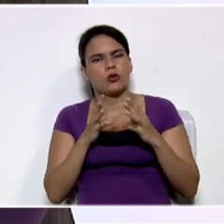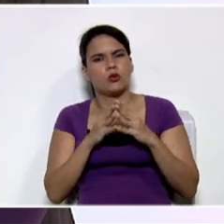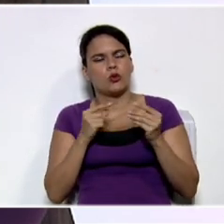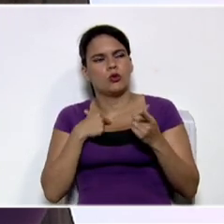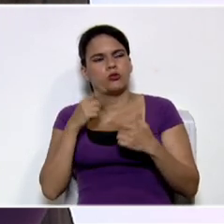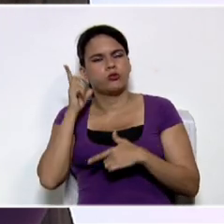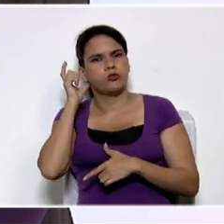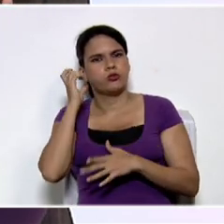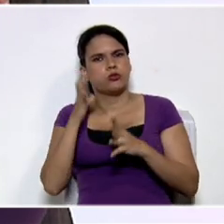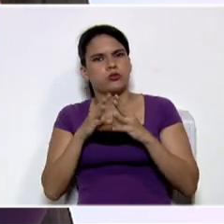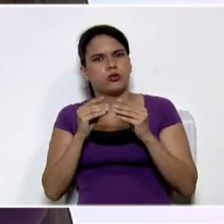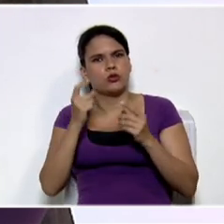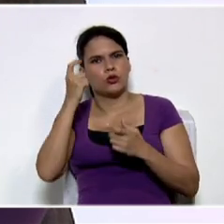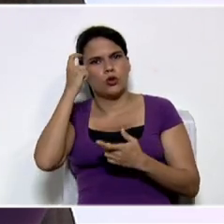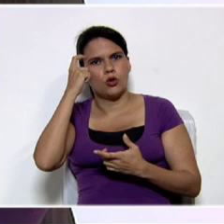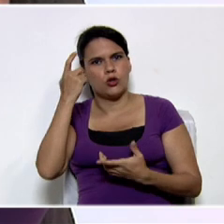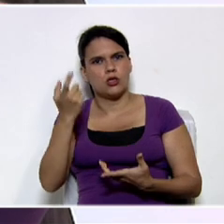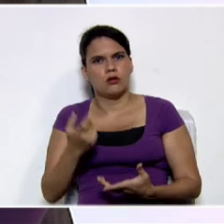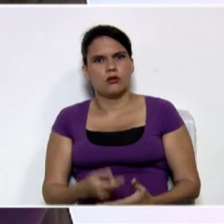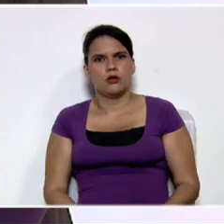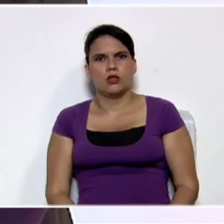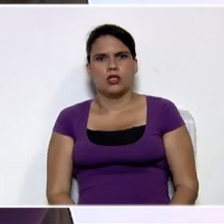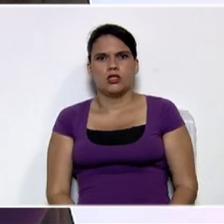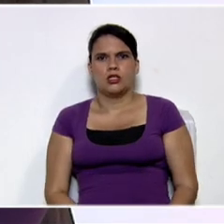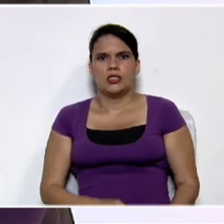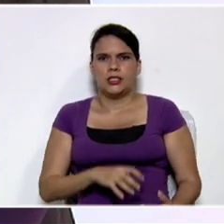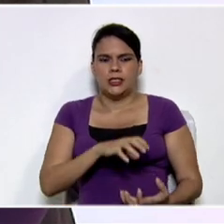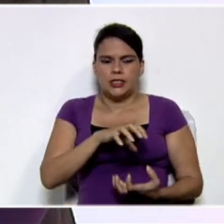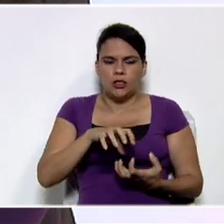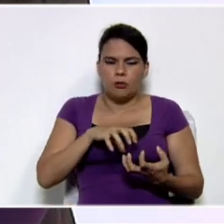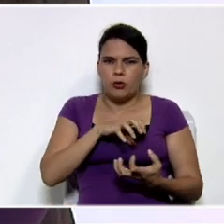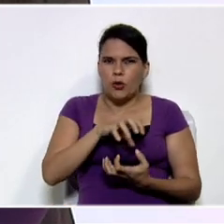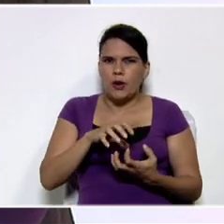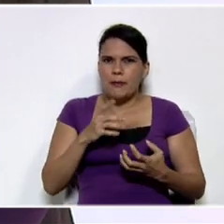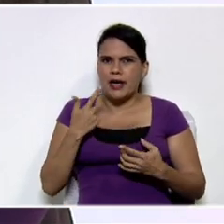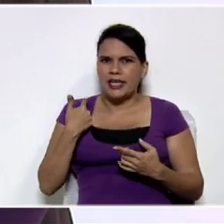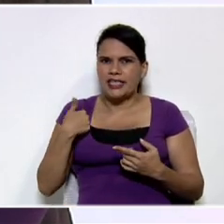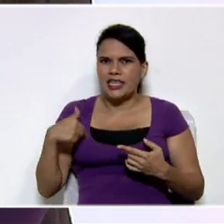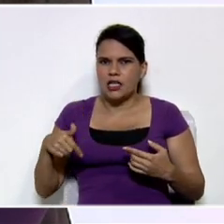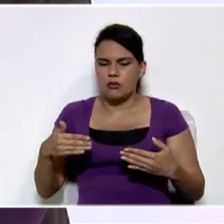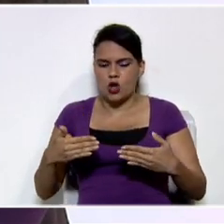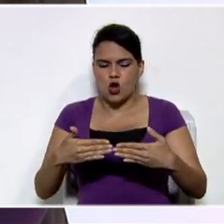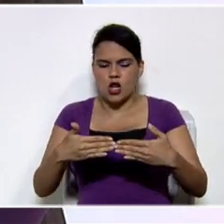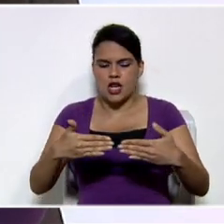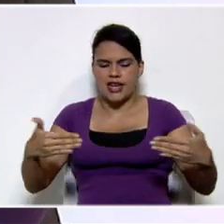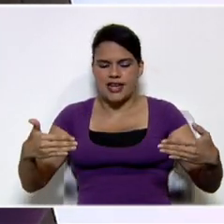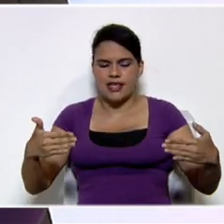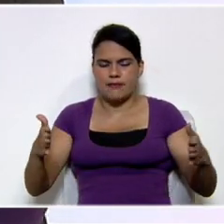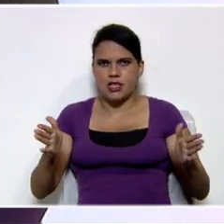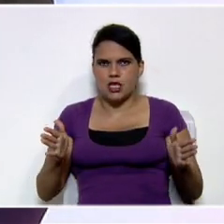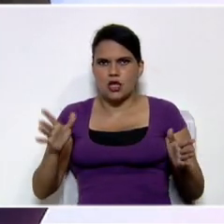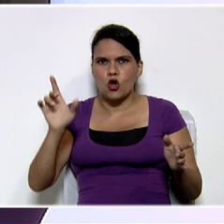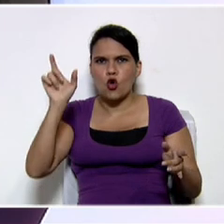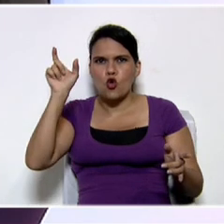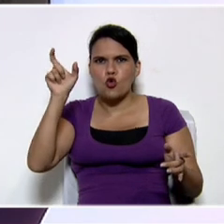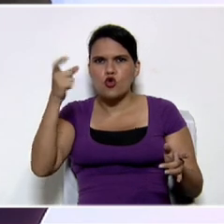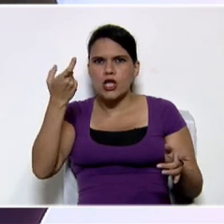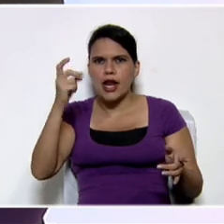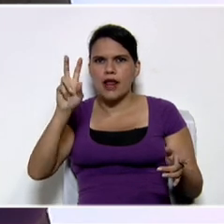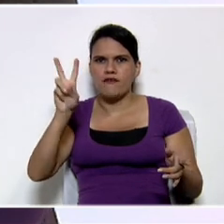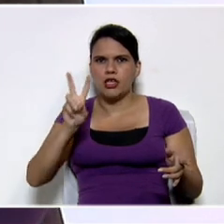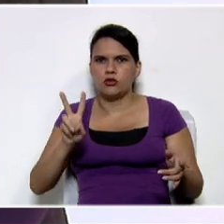escuchamos diariamente y es acerca de los problemas limítrofes con esa Guyana Esequiba, ya que a lo largo del tiempo se han